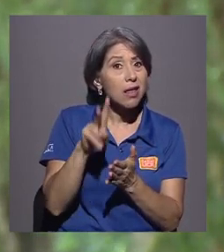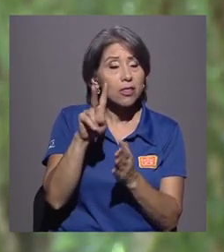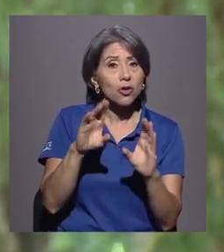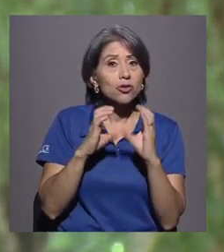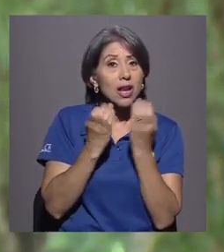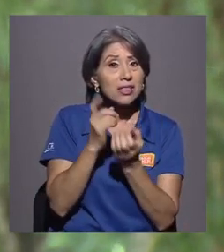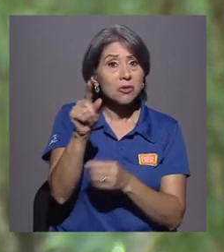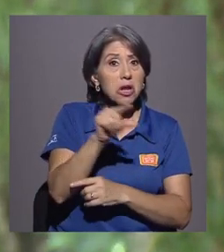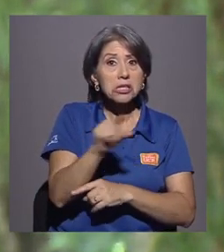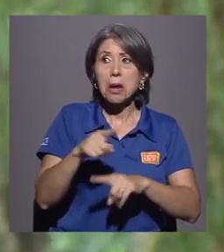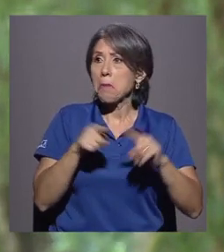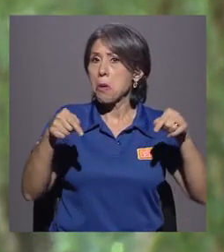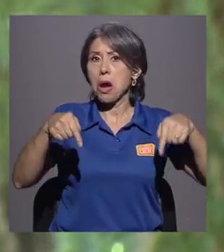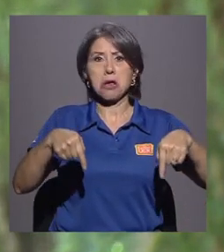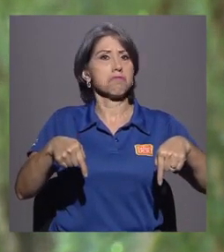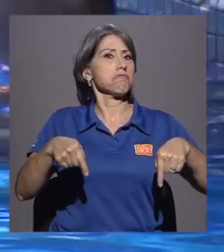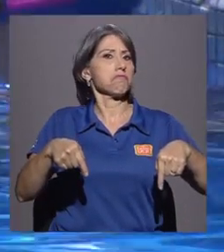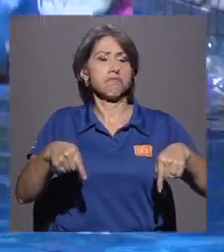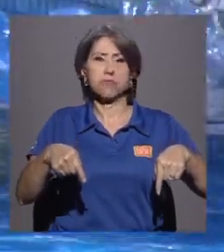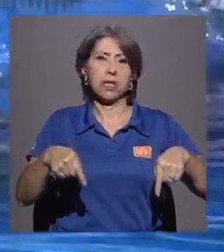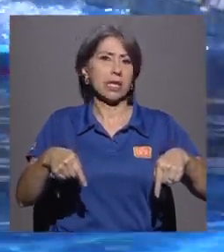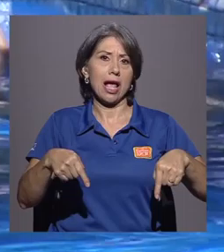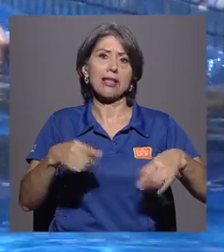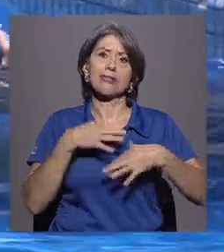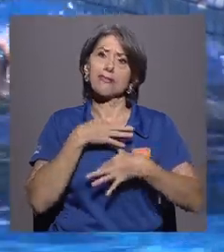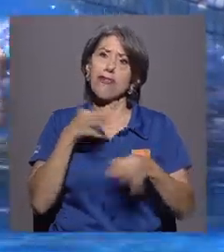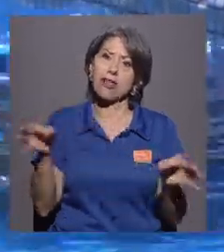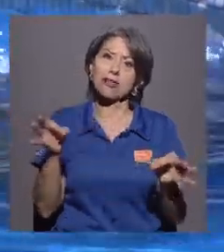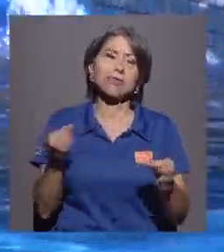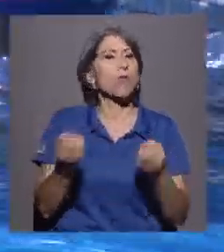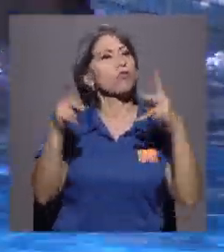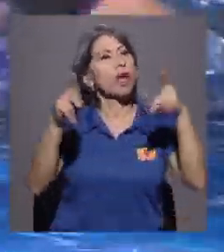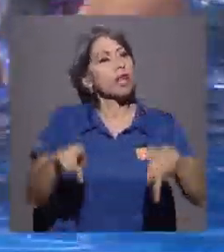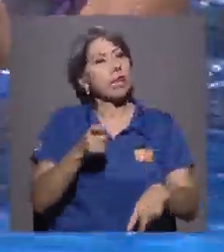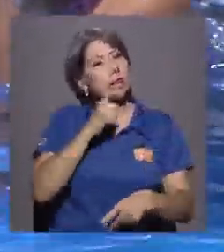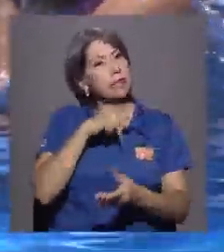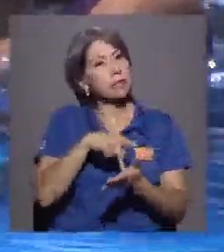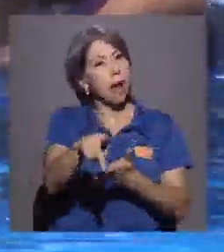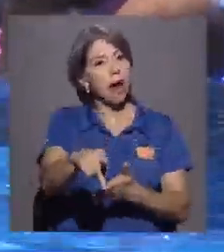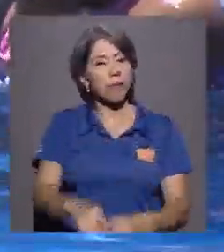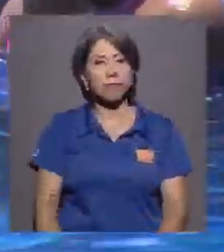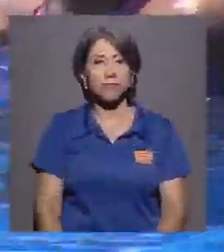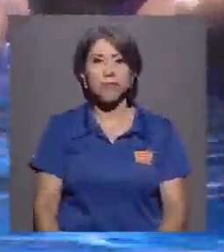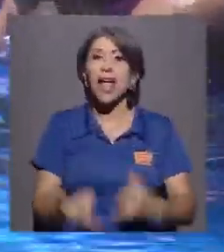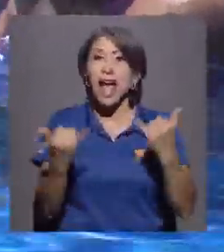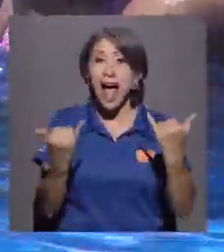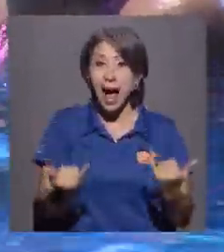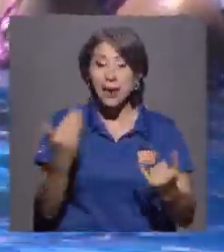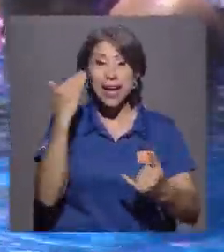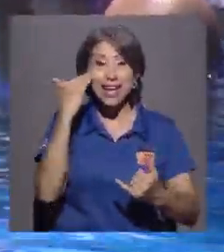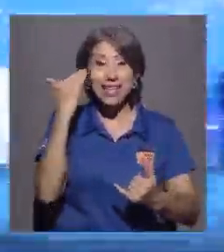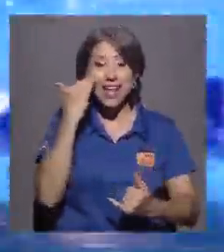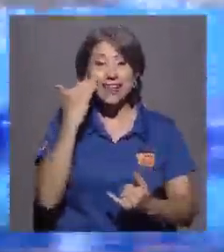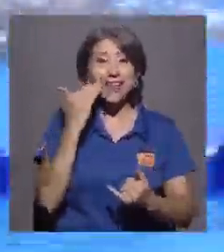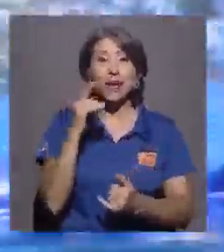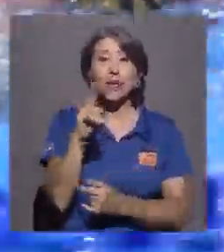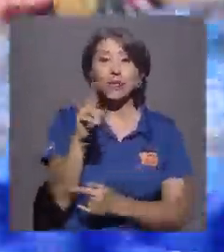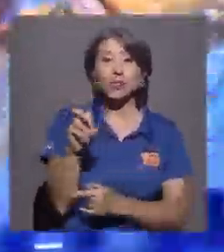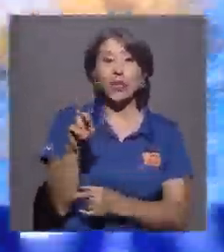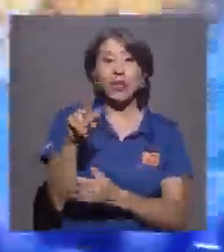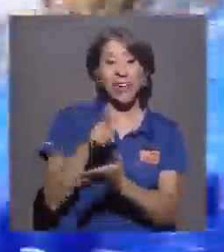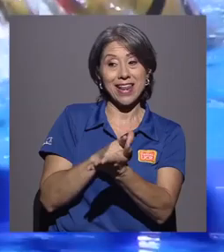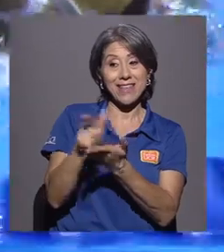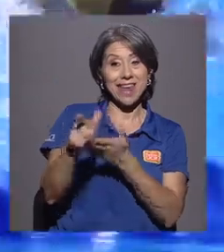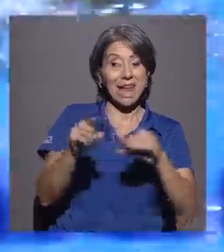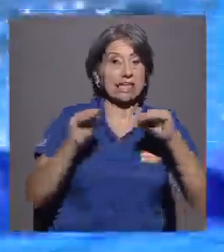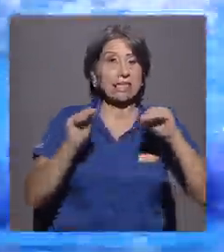¿verdad? Entonces aquí se hace muy difícil para muchísima gente. Ahora que saben que la sede UCR en